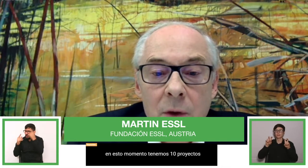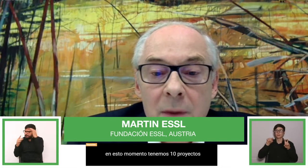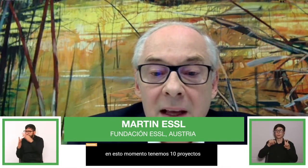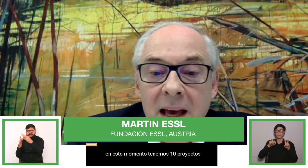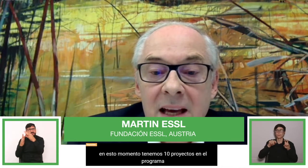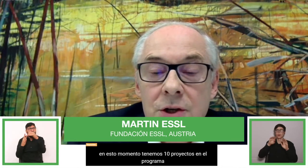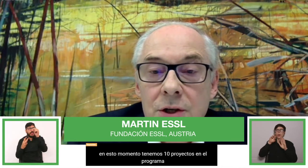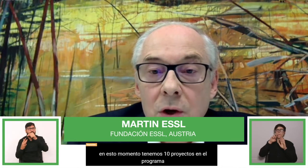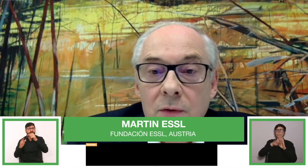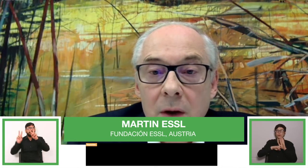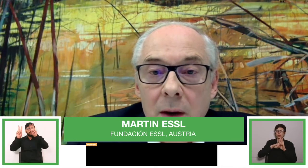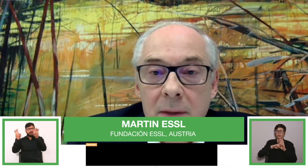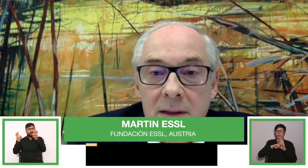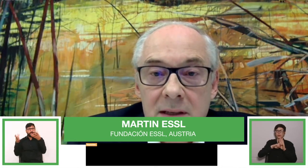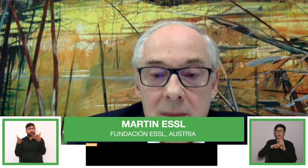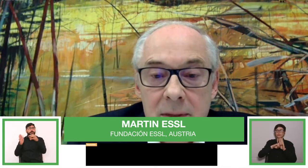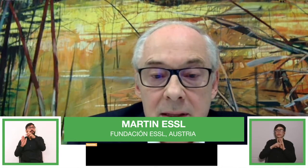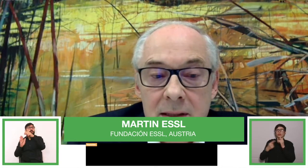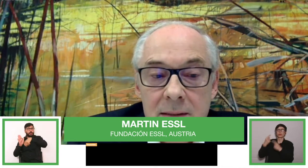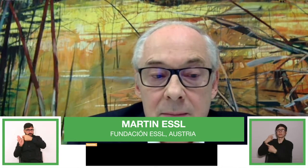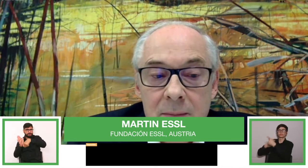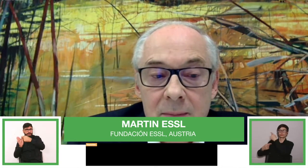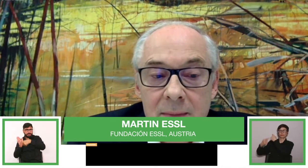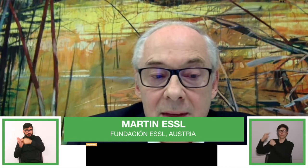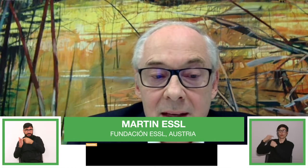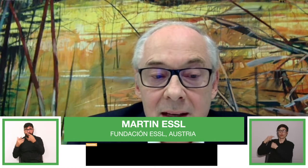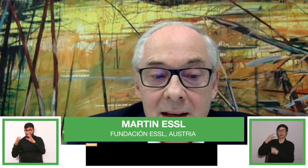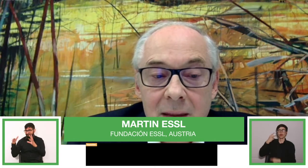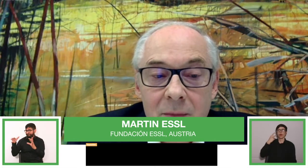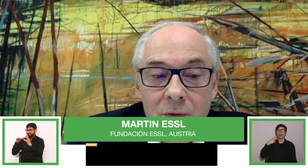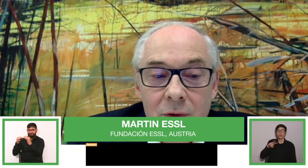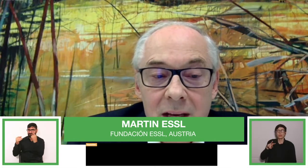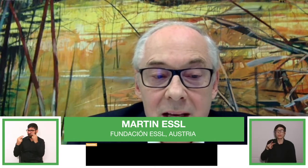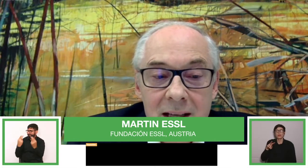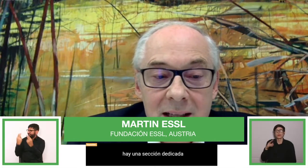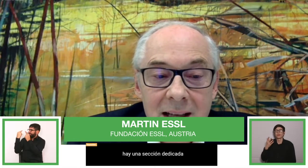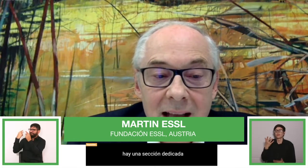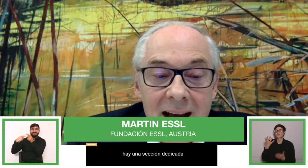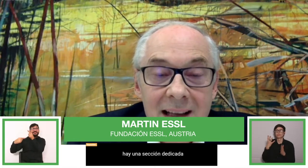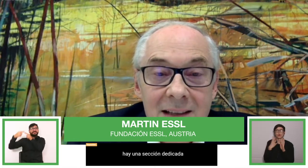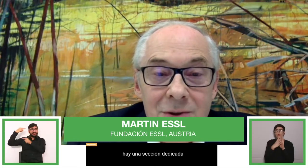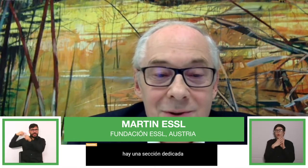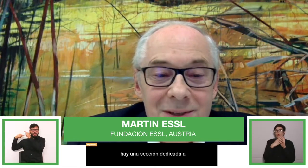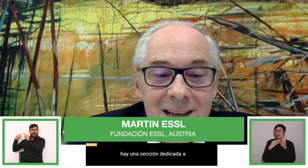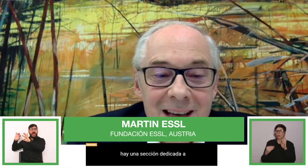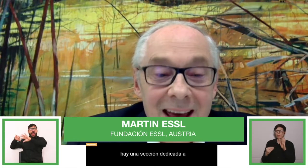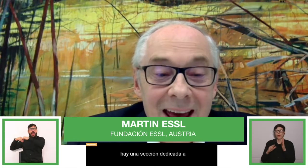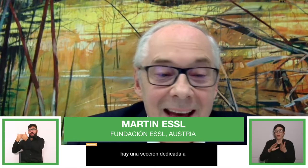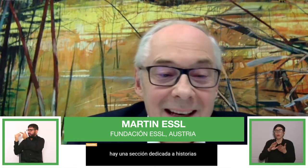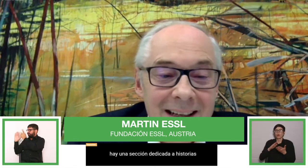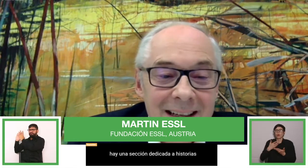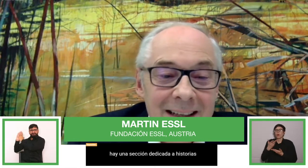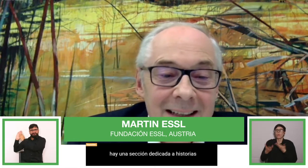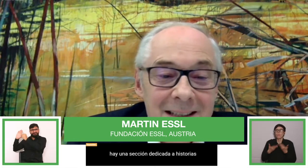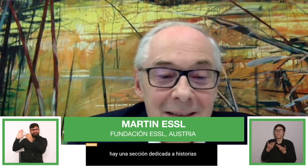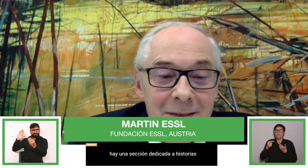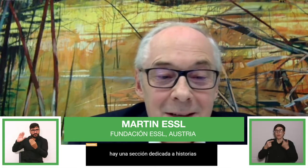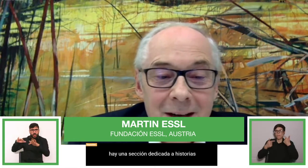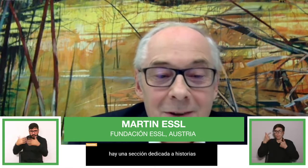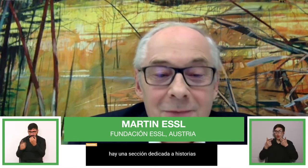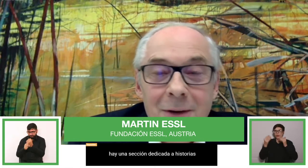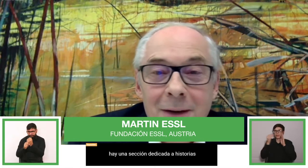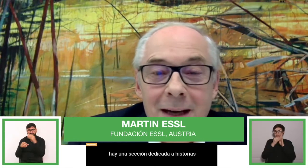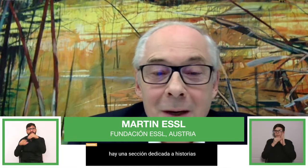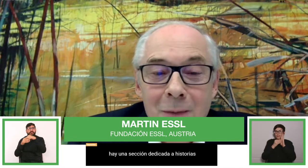algunas historias de la replicación, de las técnicas, de los participantes que